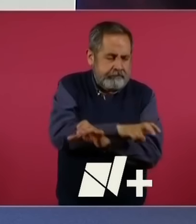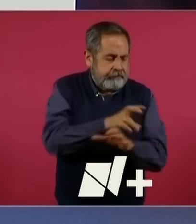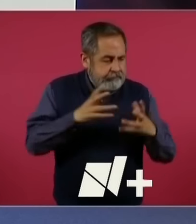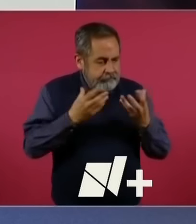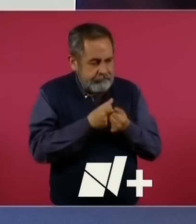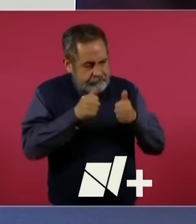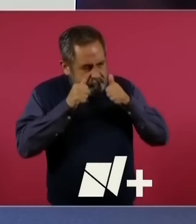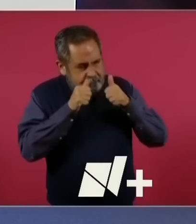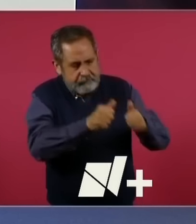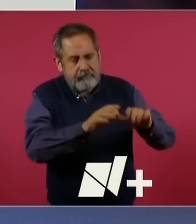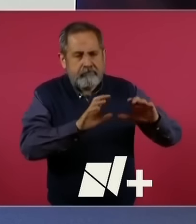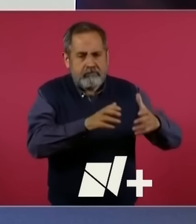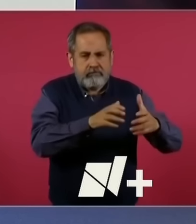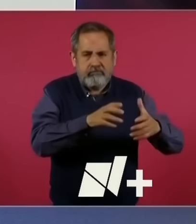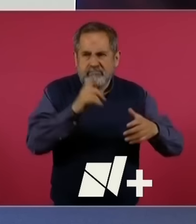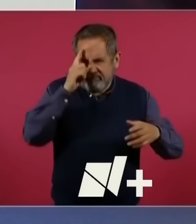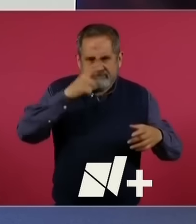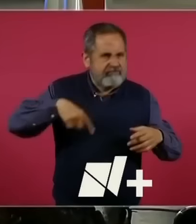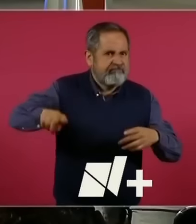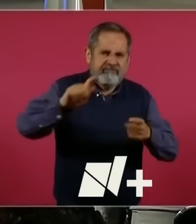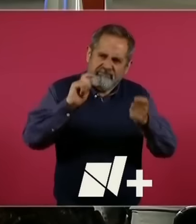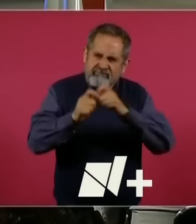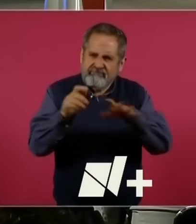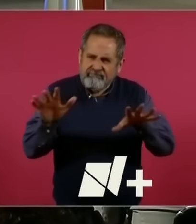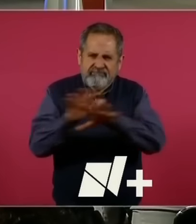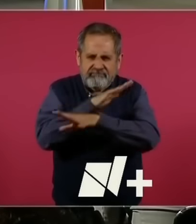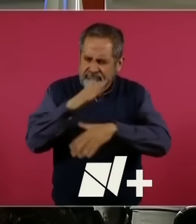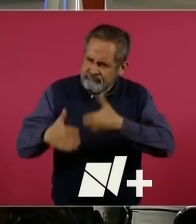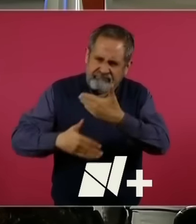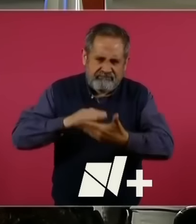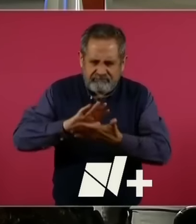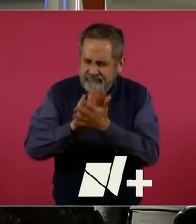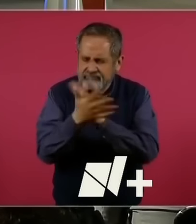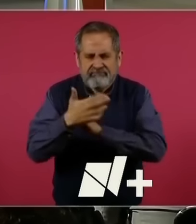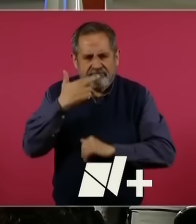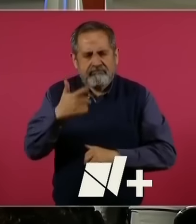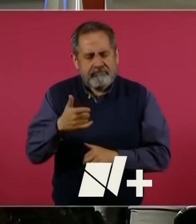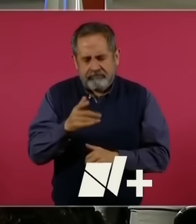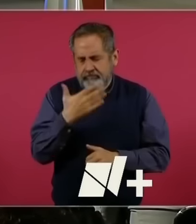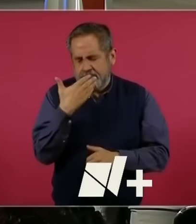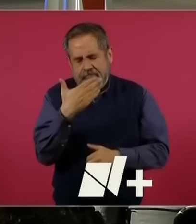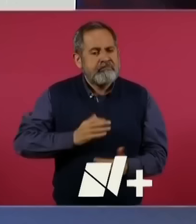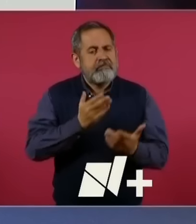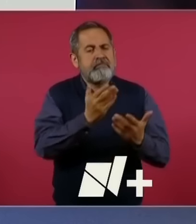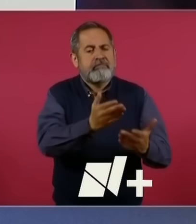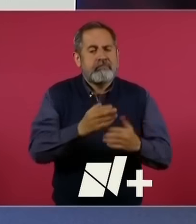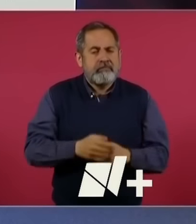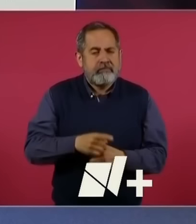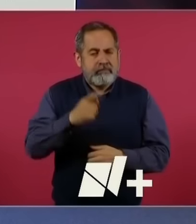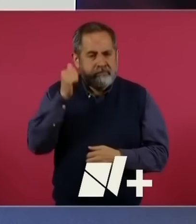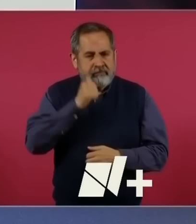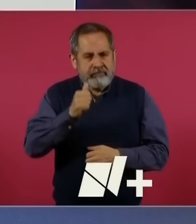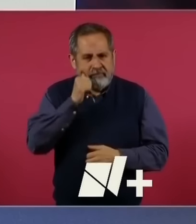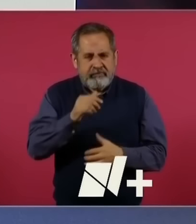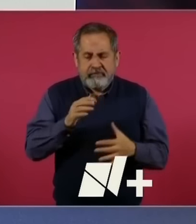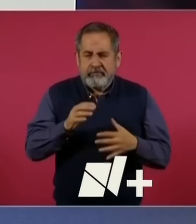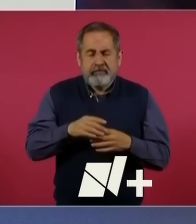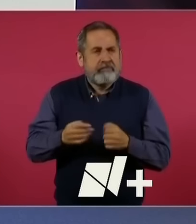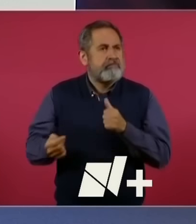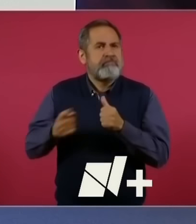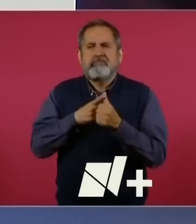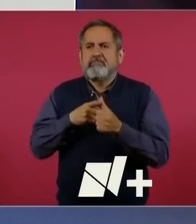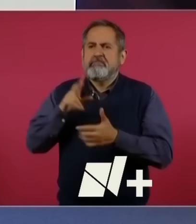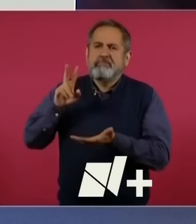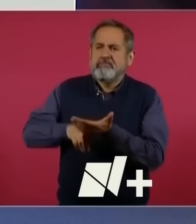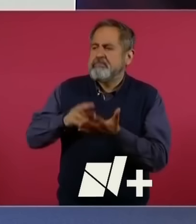a consumar su obra transformadora de gobierno. Le felicito por colocar el interés general